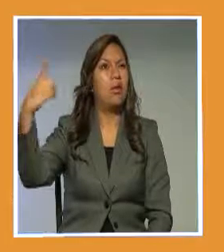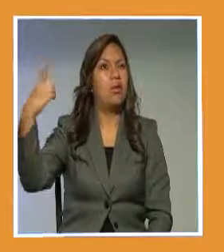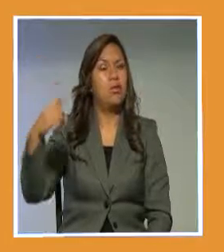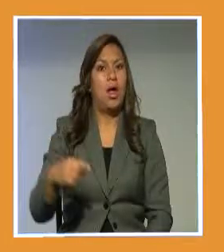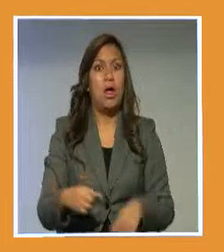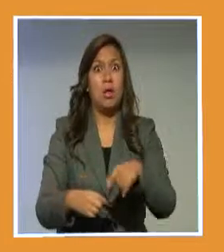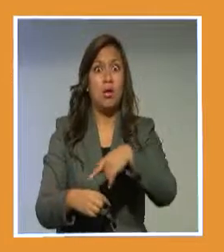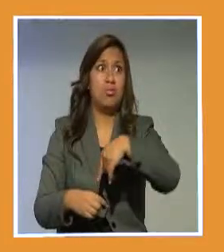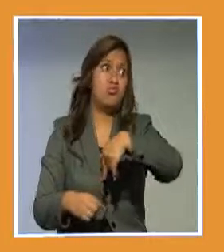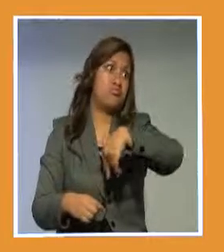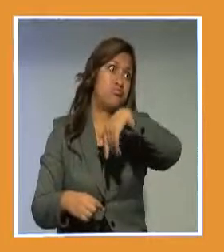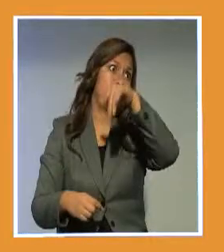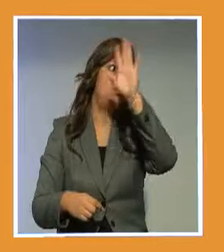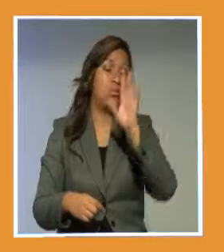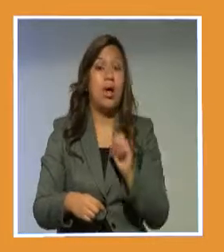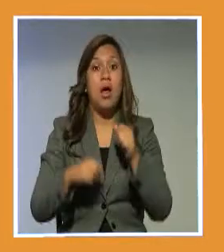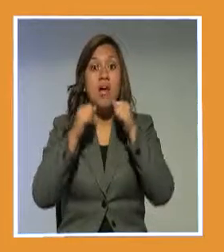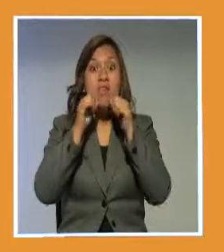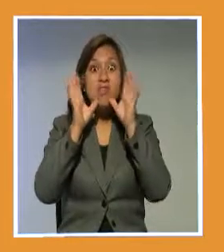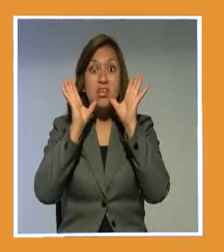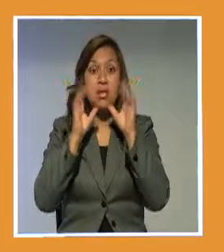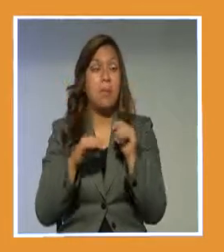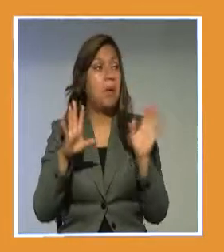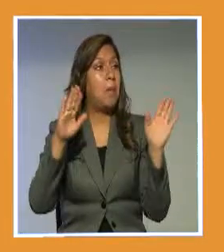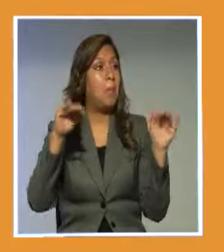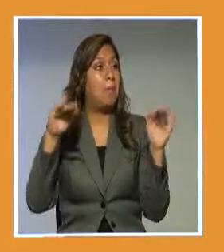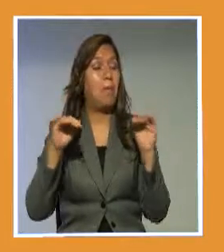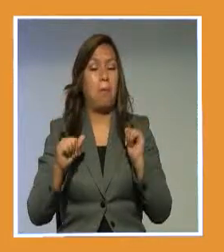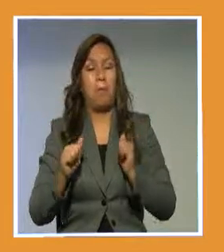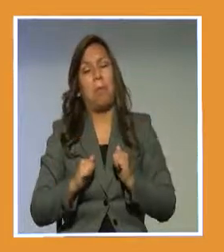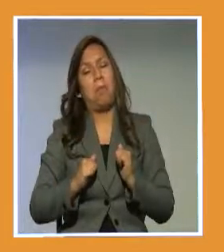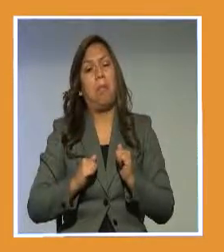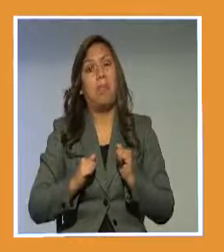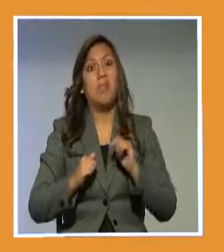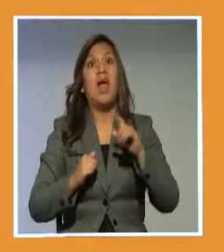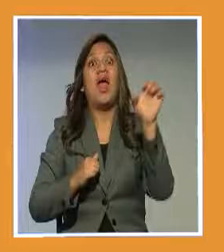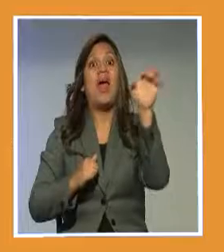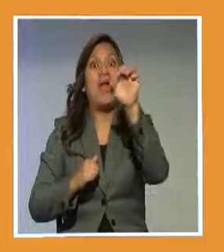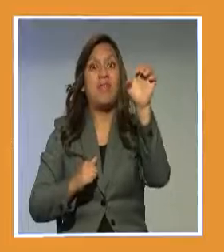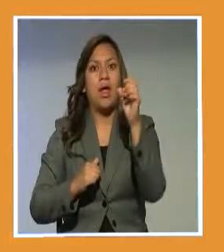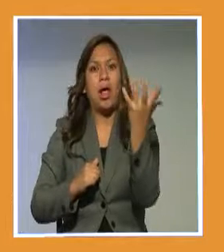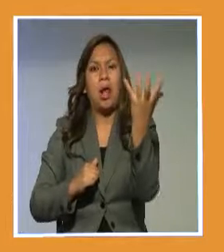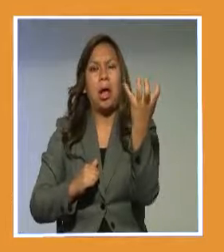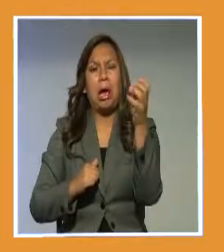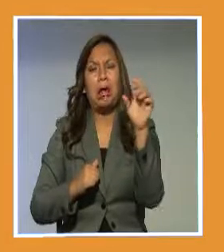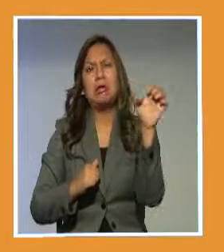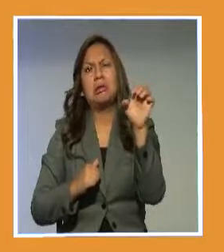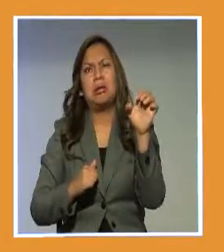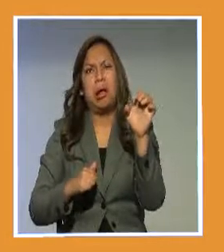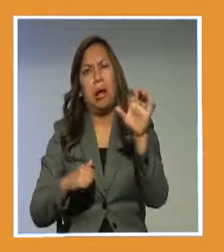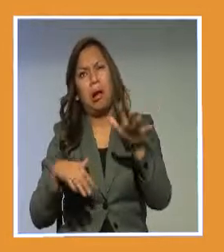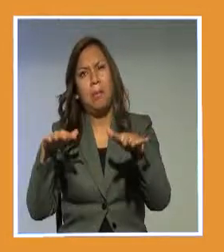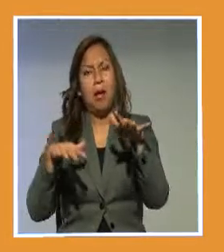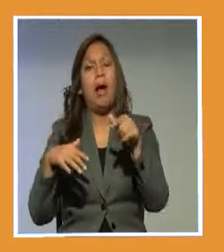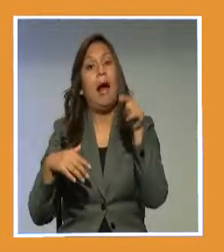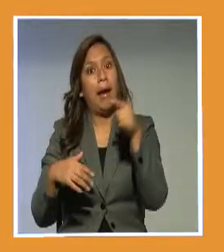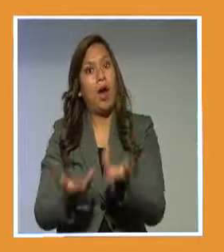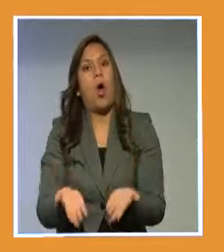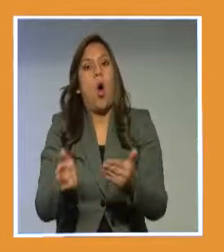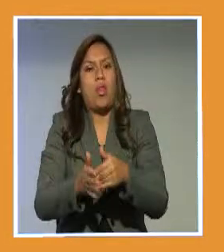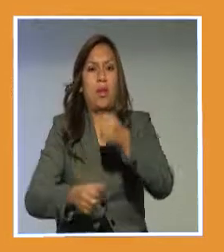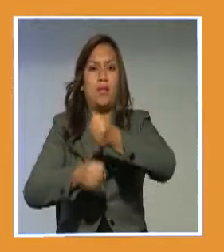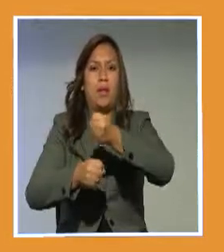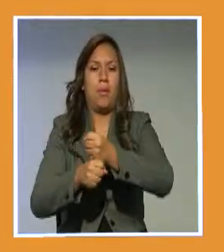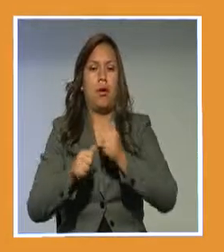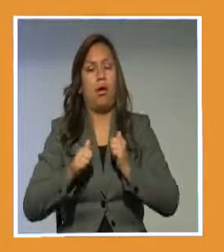de enero volver a retomar el trabajo. No, nosotros tenemos un trabajo permanente y eso lo hemos demostrado siempre. Segundo, referente ya al tema de la ley